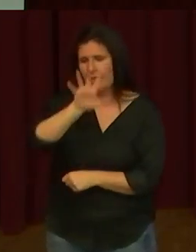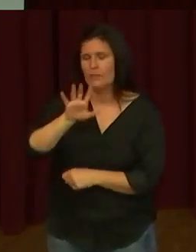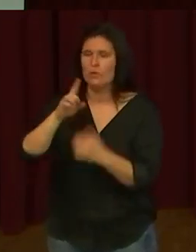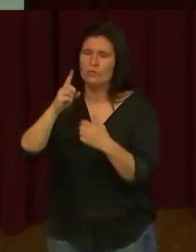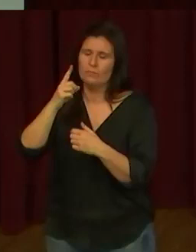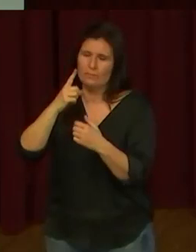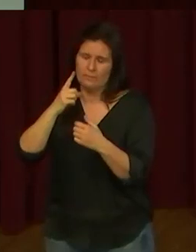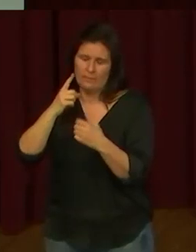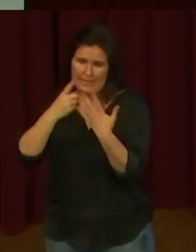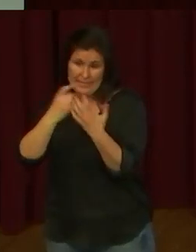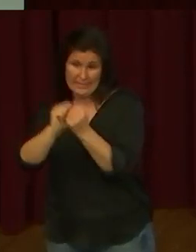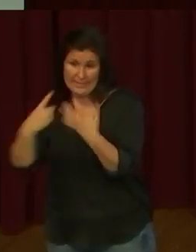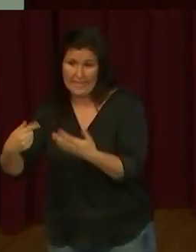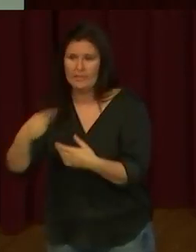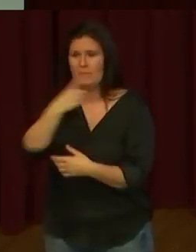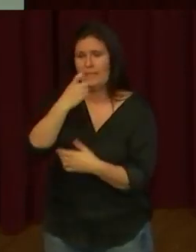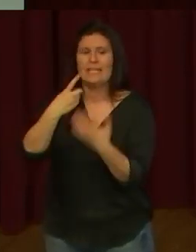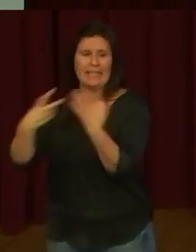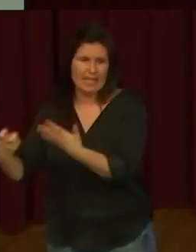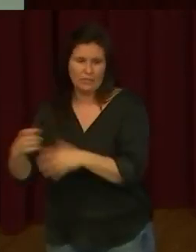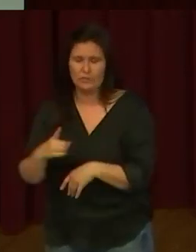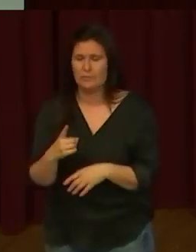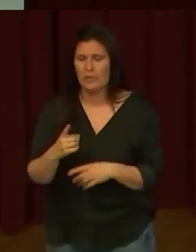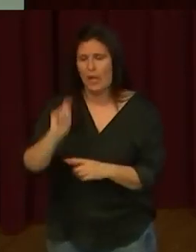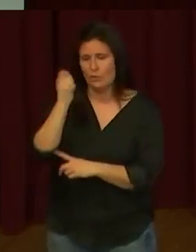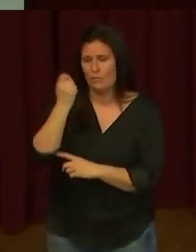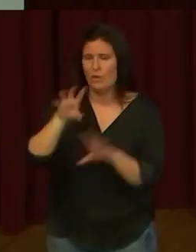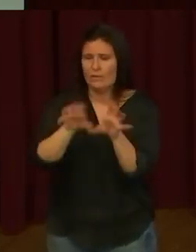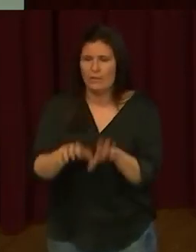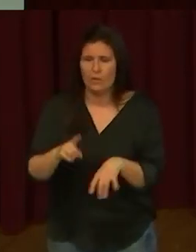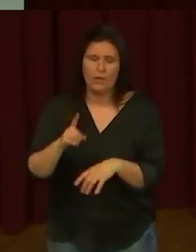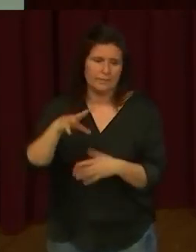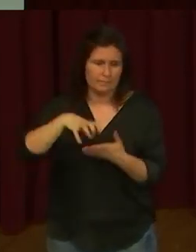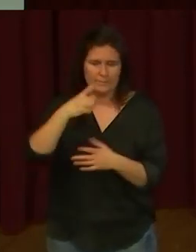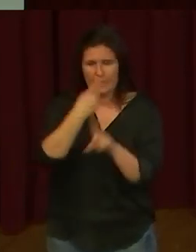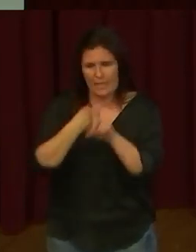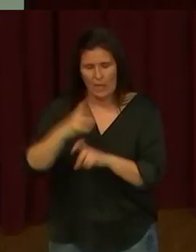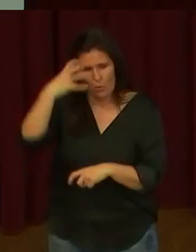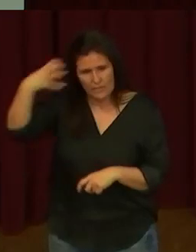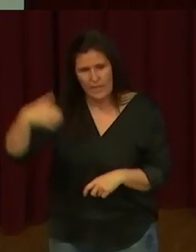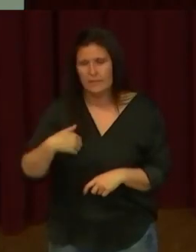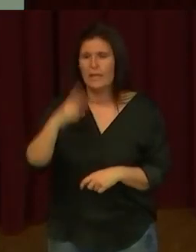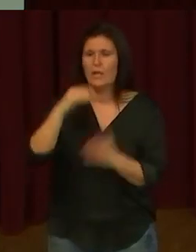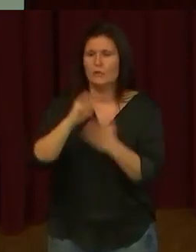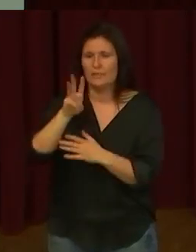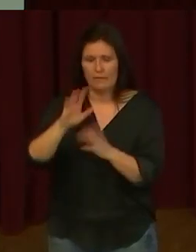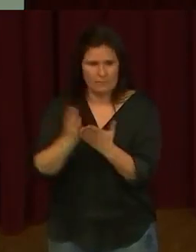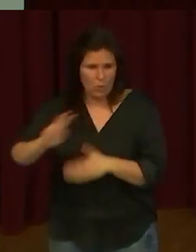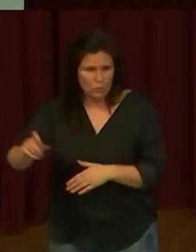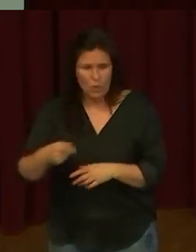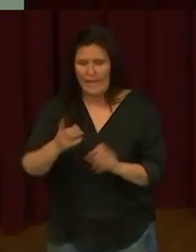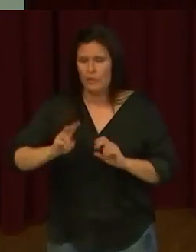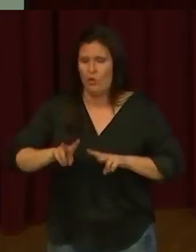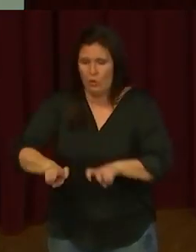26.700 el triunfo del barroco en la corte de los austrias en el centro de estudios de europa hispánica en 2013 e introducción al